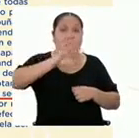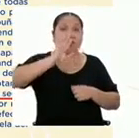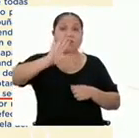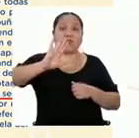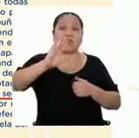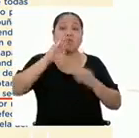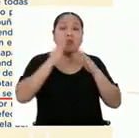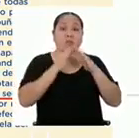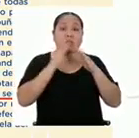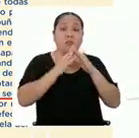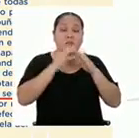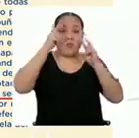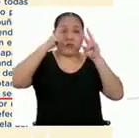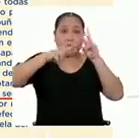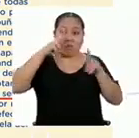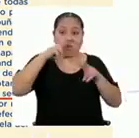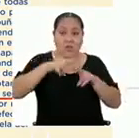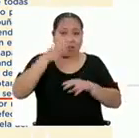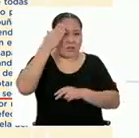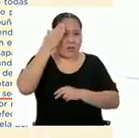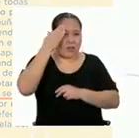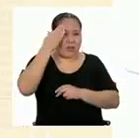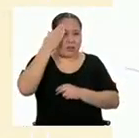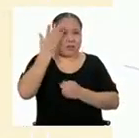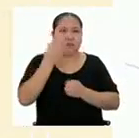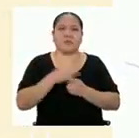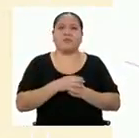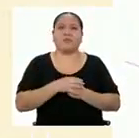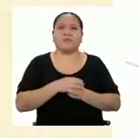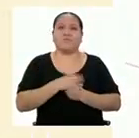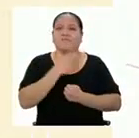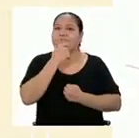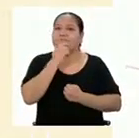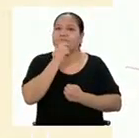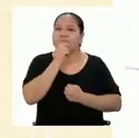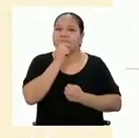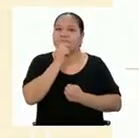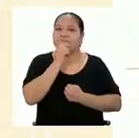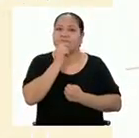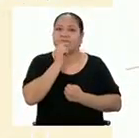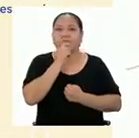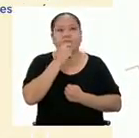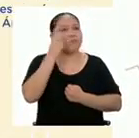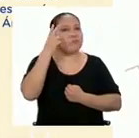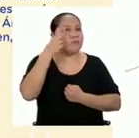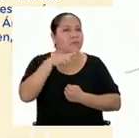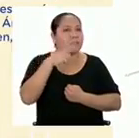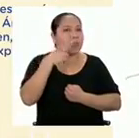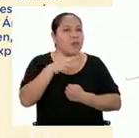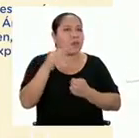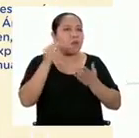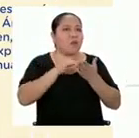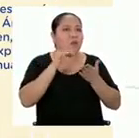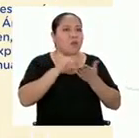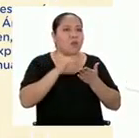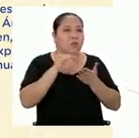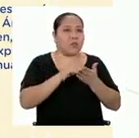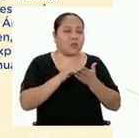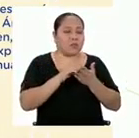casa pueden inferirlo a partir del texto? A ver, déjeme revisar otra vez el texto.